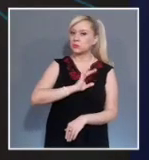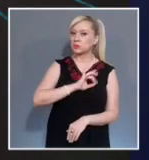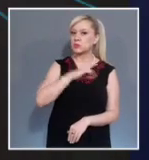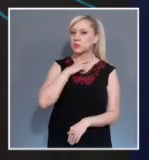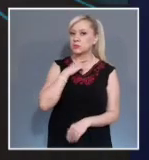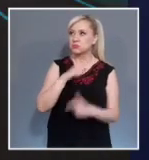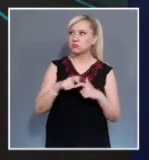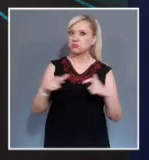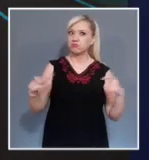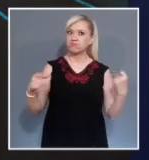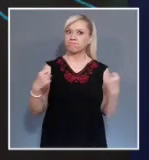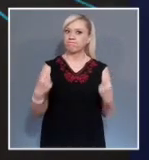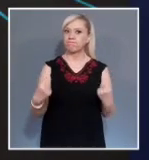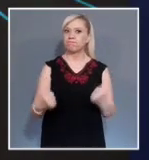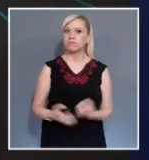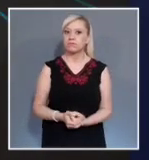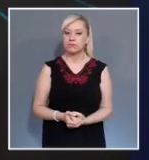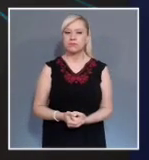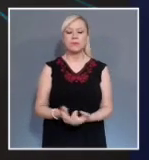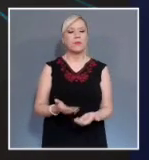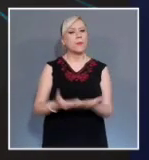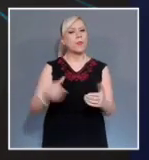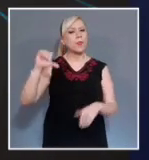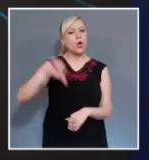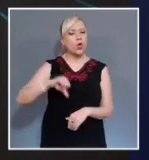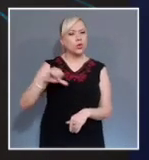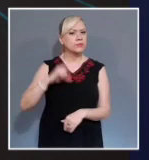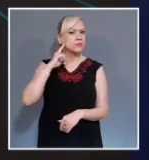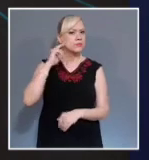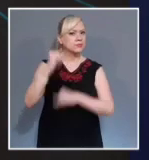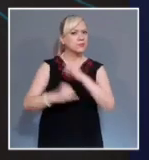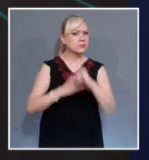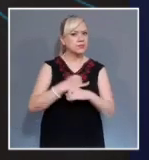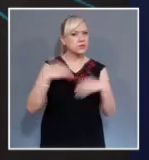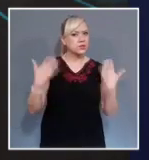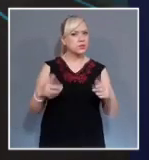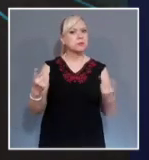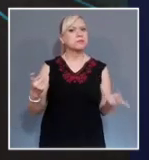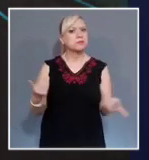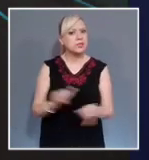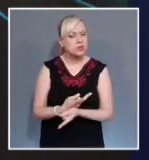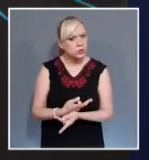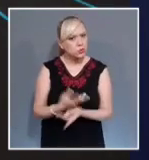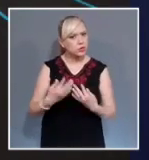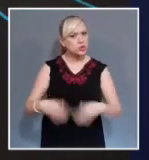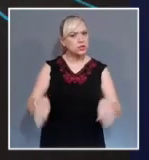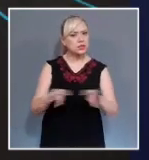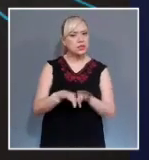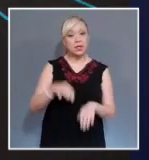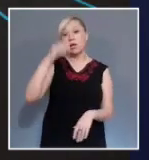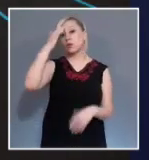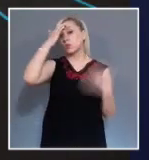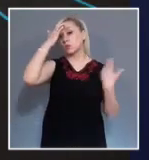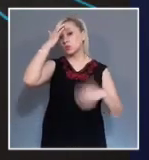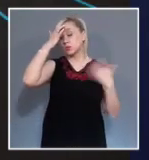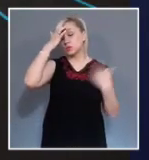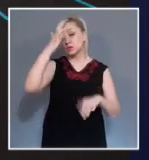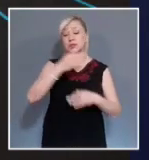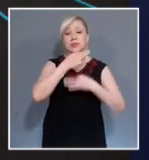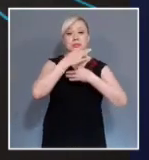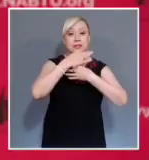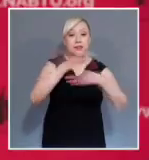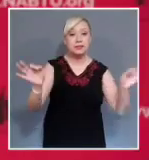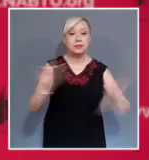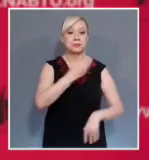en una de las notas hoy más destacadas a nivel internacional tiene que ver precisamente con el anuncio que hace el presidente de Estados Unidos